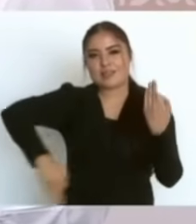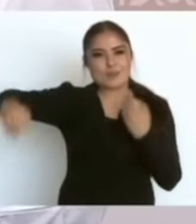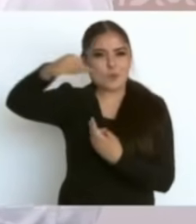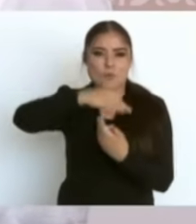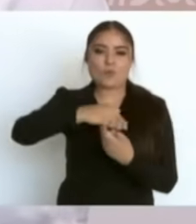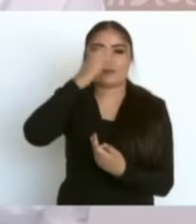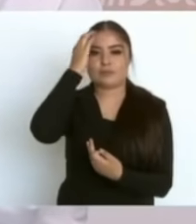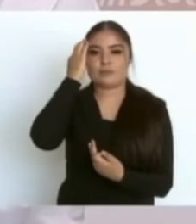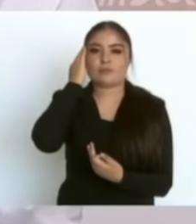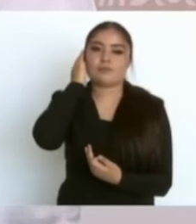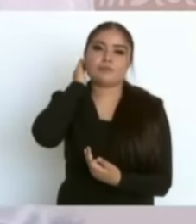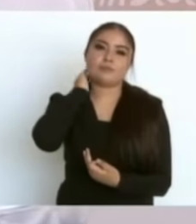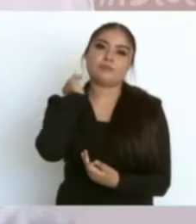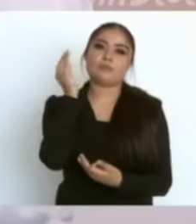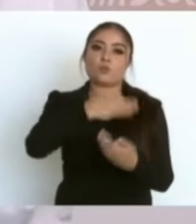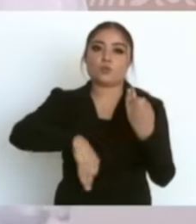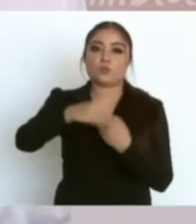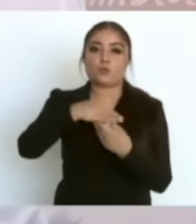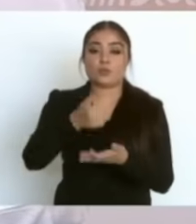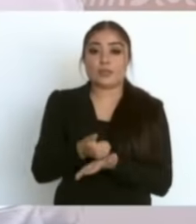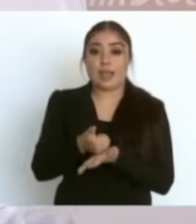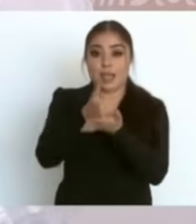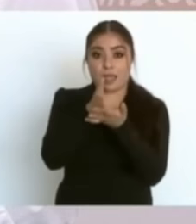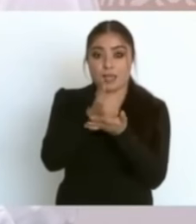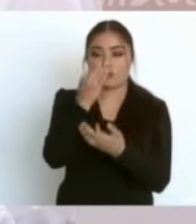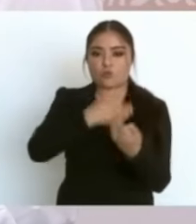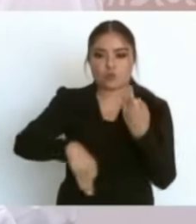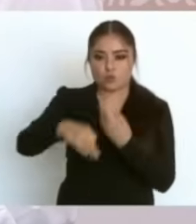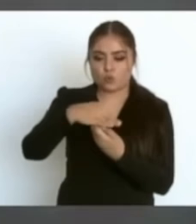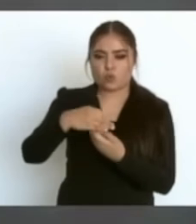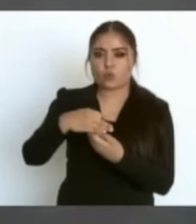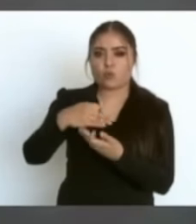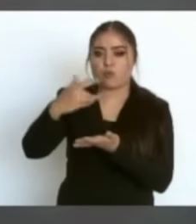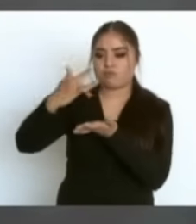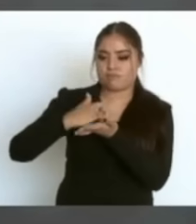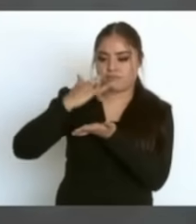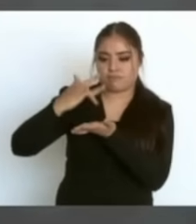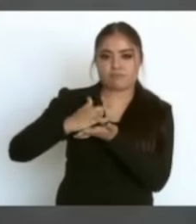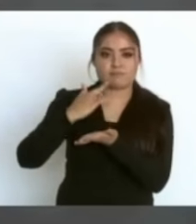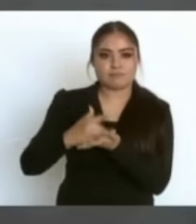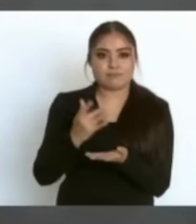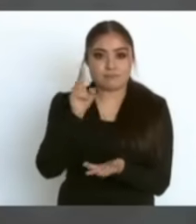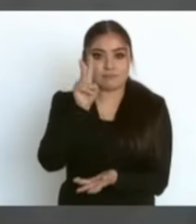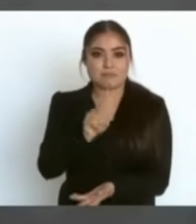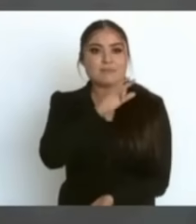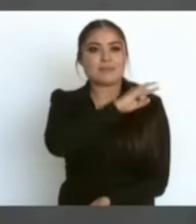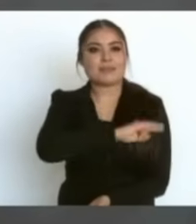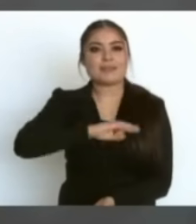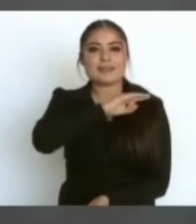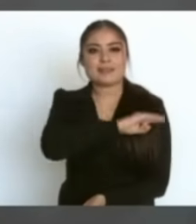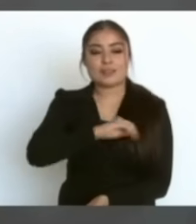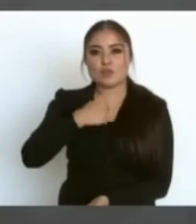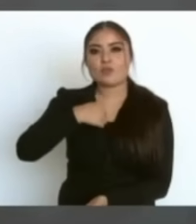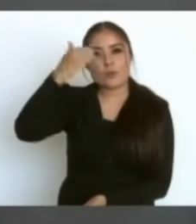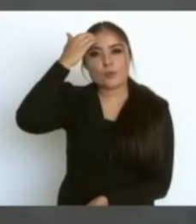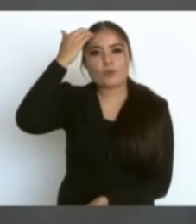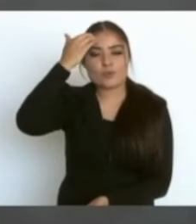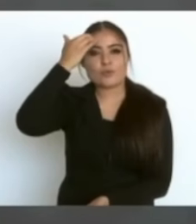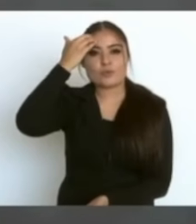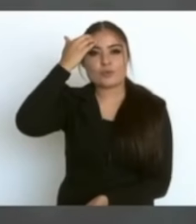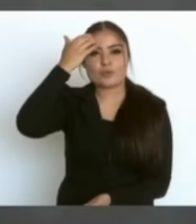que todos han ayudado todos aportan y felicitarles yo conozco